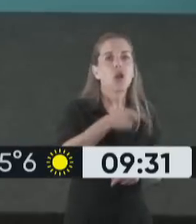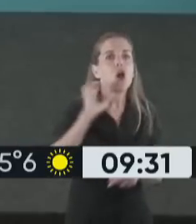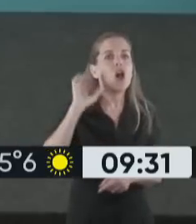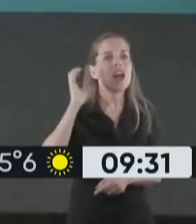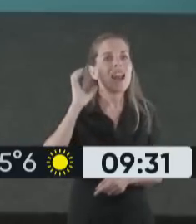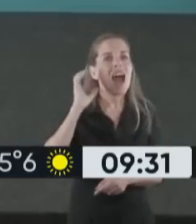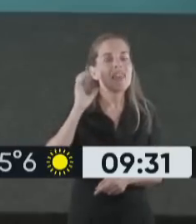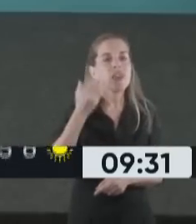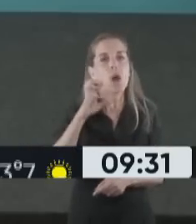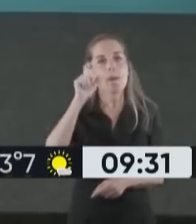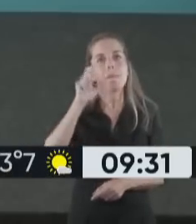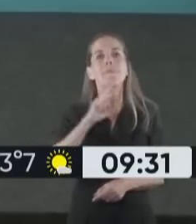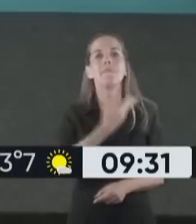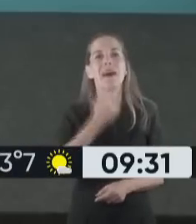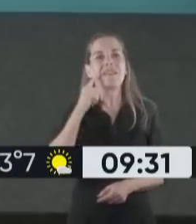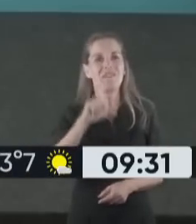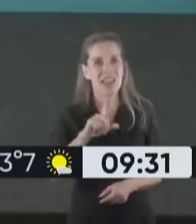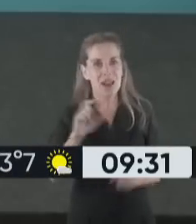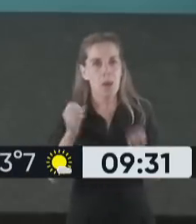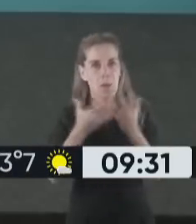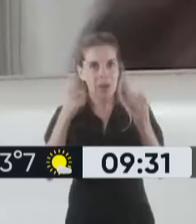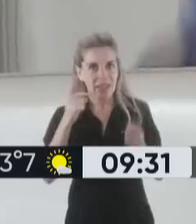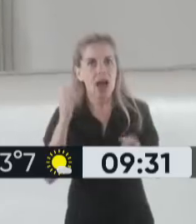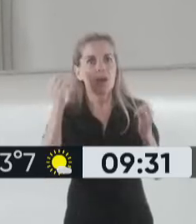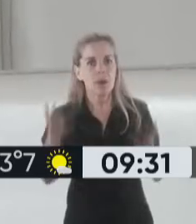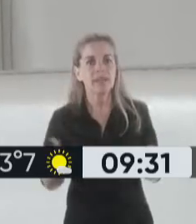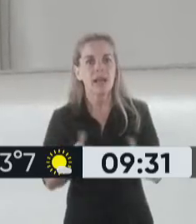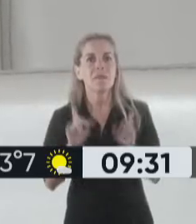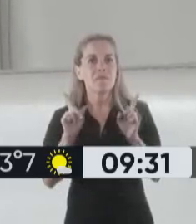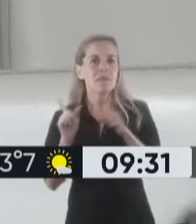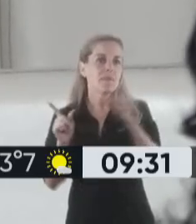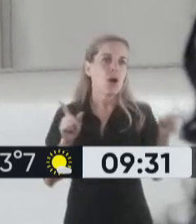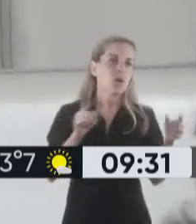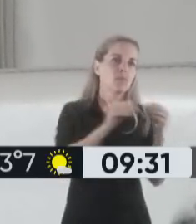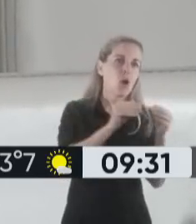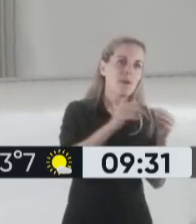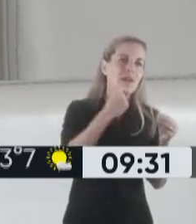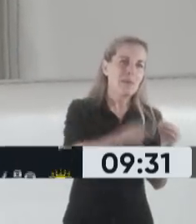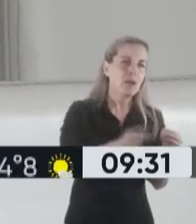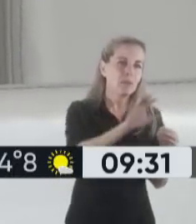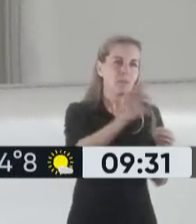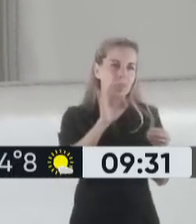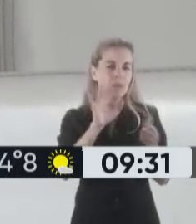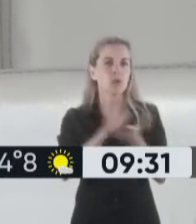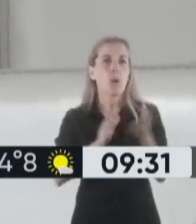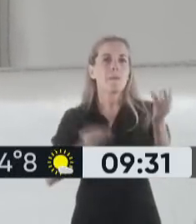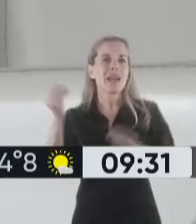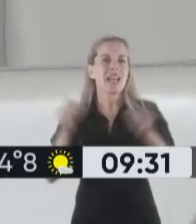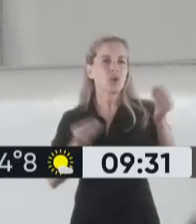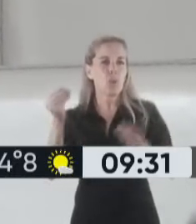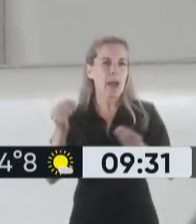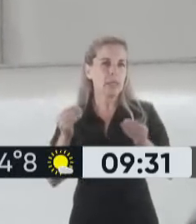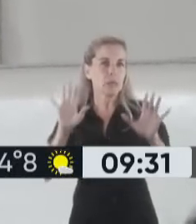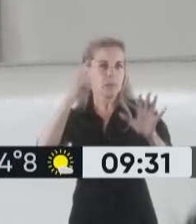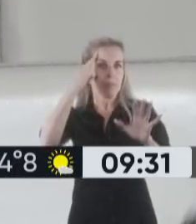Radio Perfil. ¿Qué tal, Gabriela? Buenos días. Retomo la pregunta de un compañero acerca de lo que dice el presupuesto, que prevé una